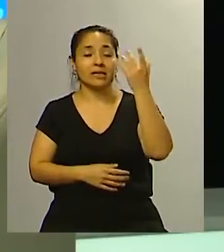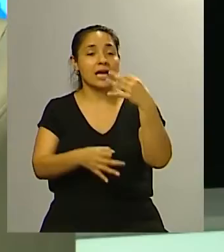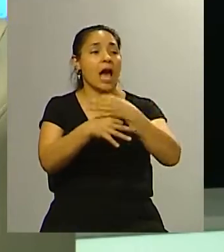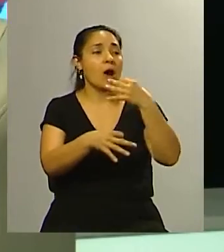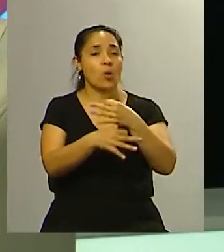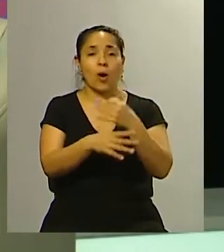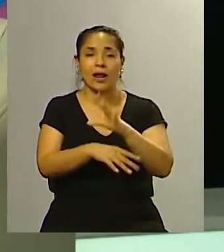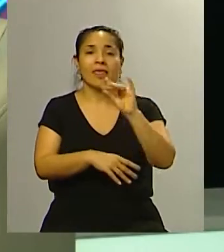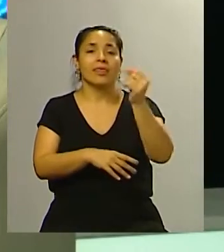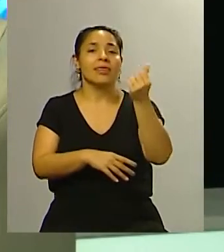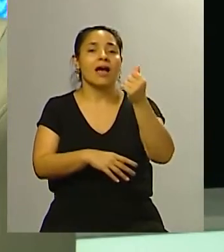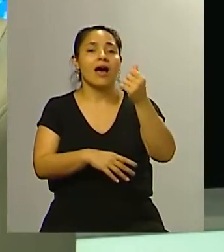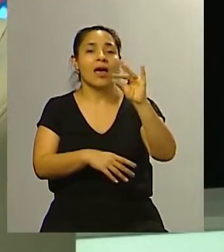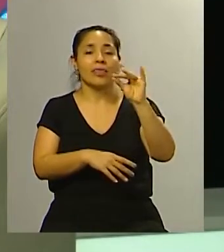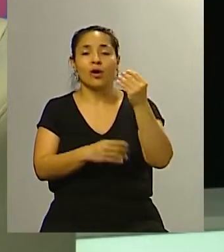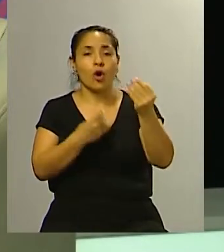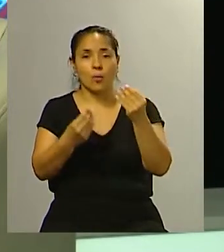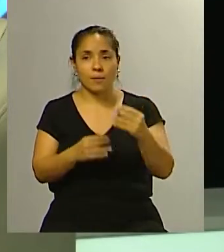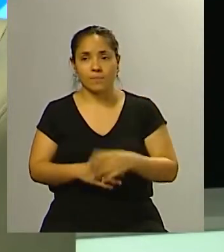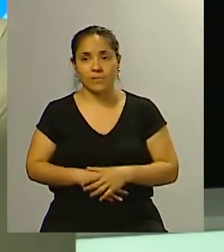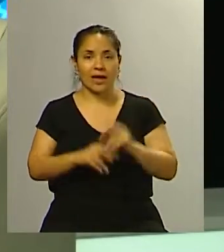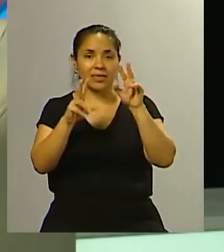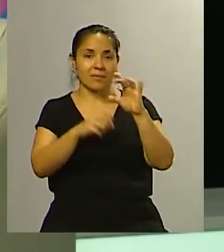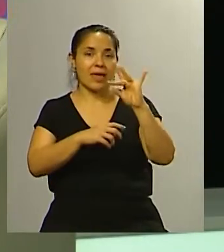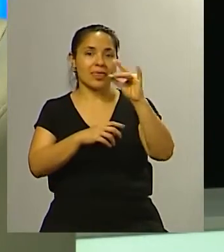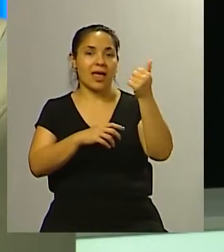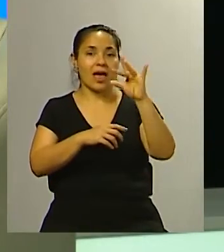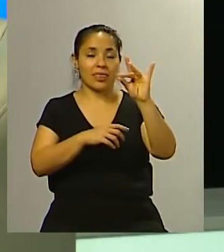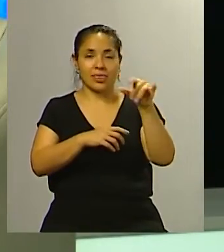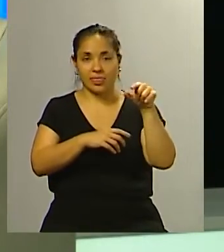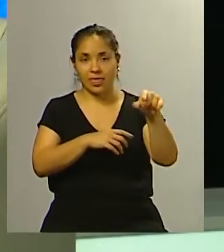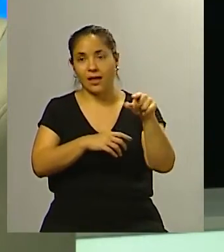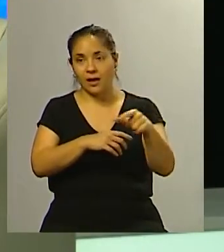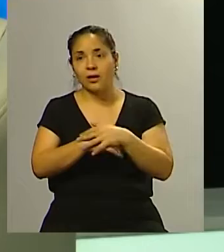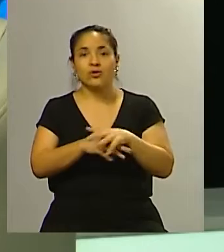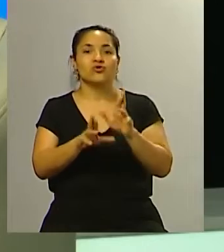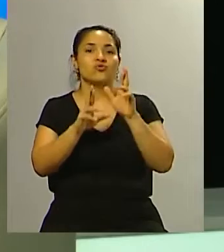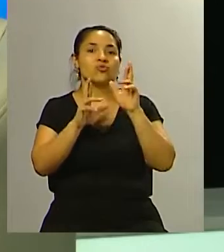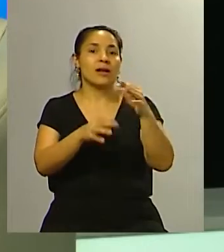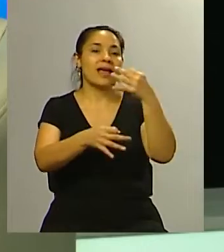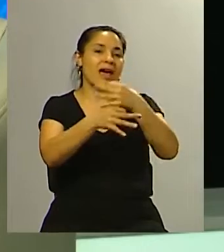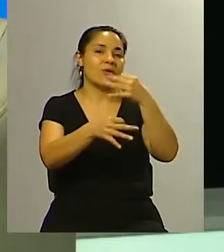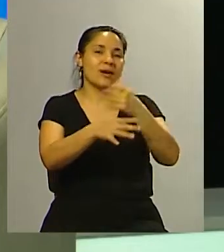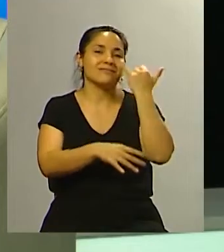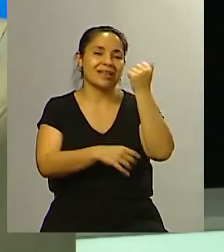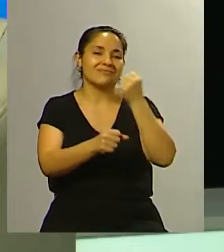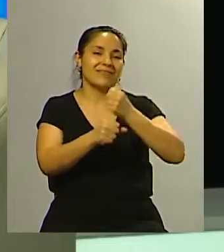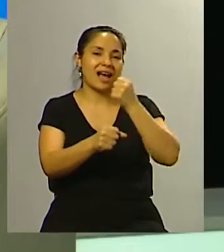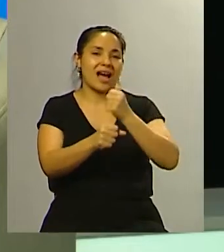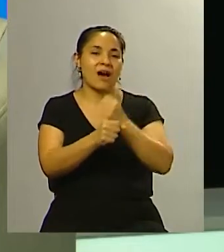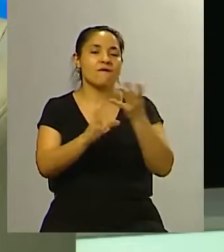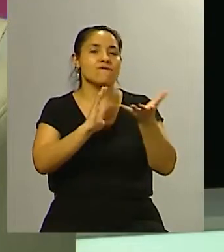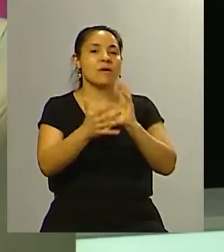y al DAD específicamente? Bueno, yo puedo hablarte específicamente del DAD, en que tuvimos la suerte que era una escuela que ya trabajaba con procesos